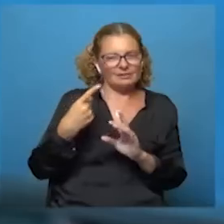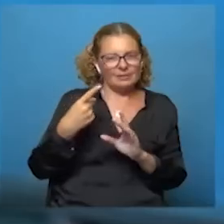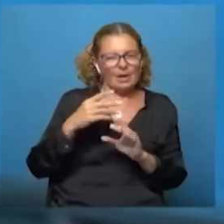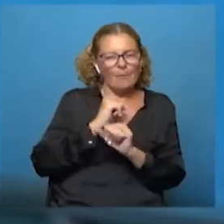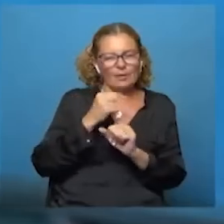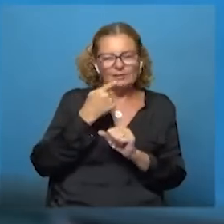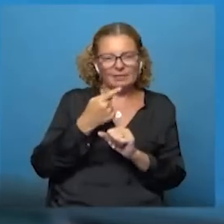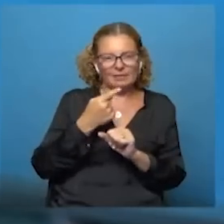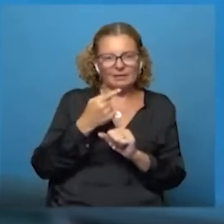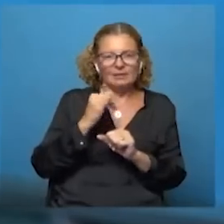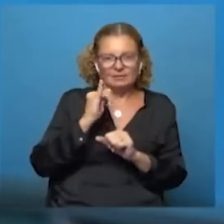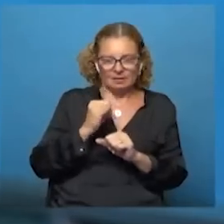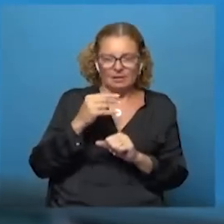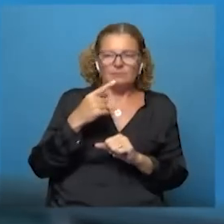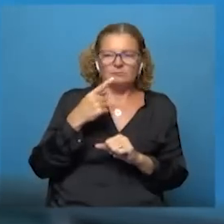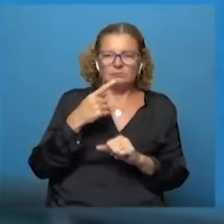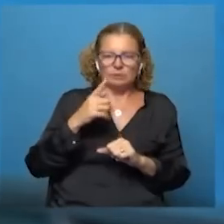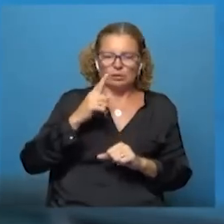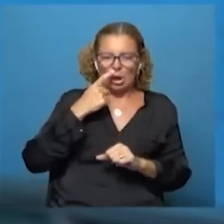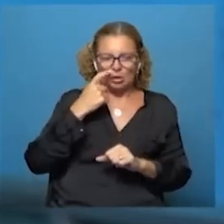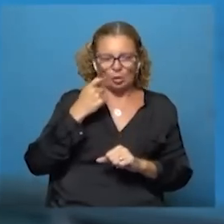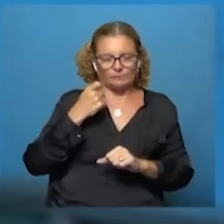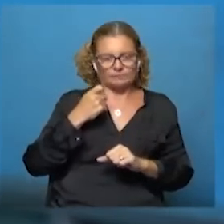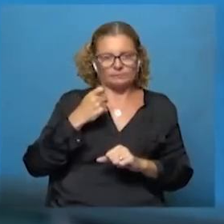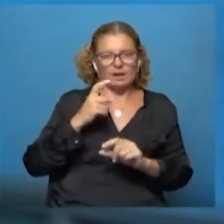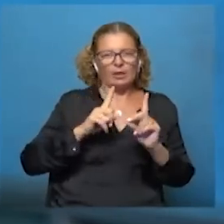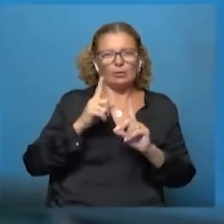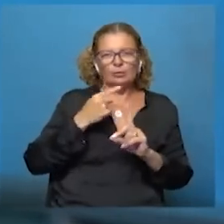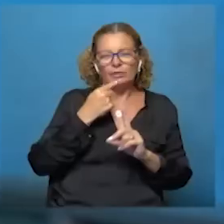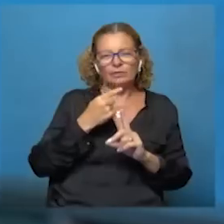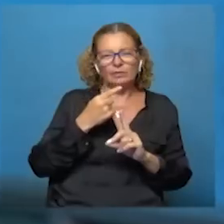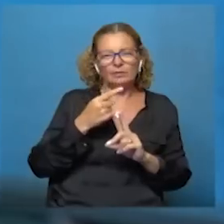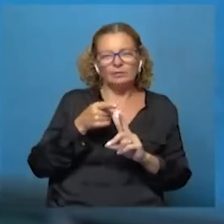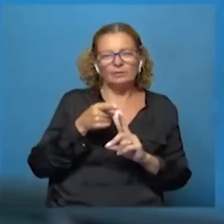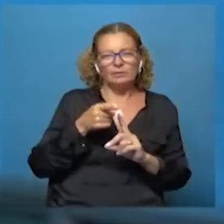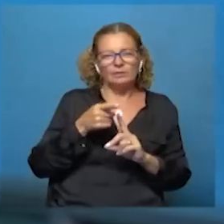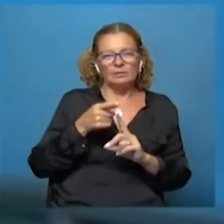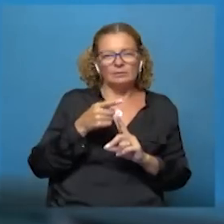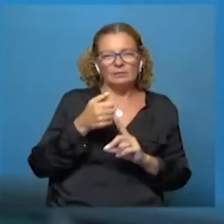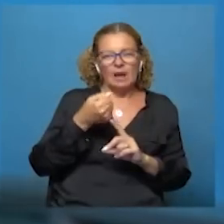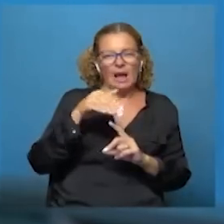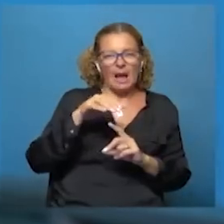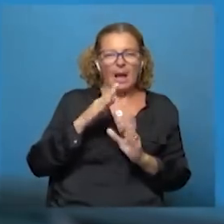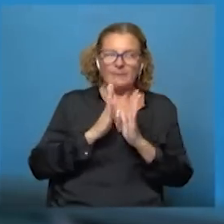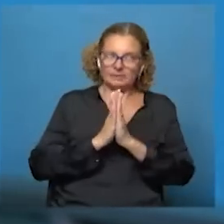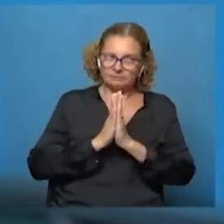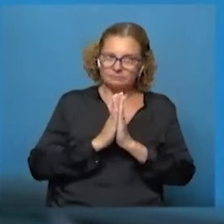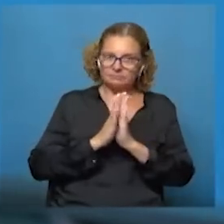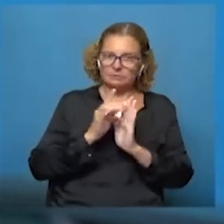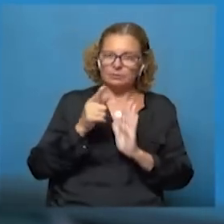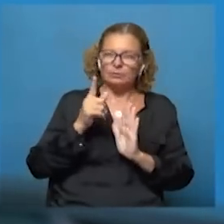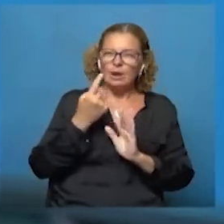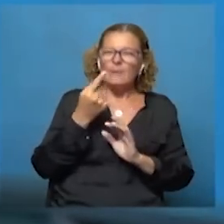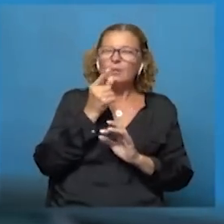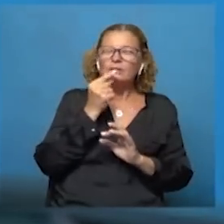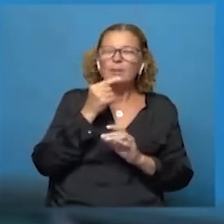se le pueden dar con un Sí señor que algún colega a veces se enoja cuando le digo es un Amén tiene que haber una policía mucho más profesional